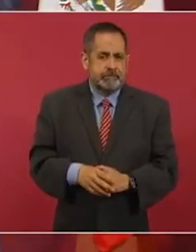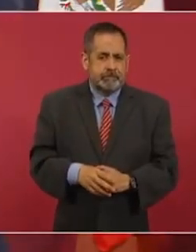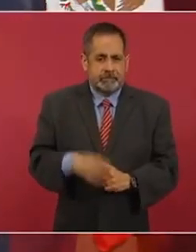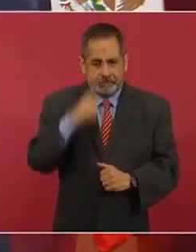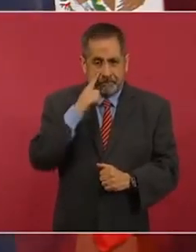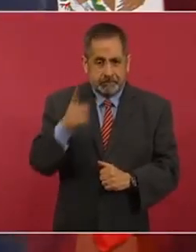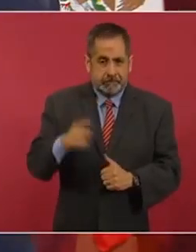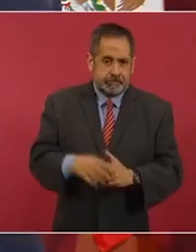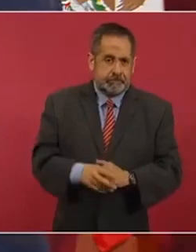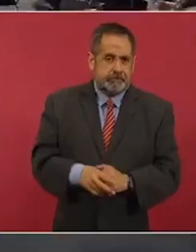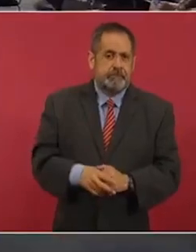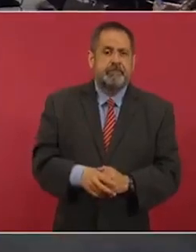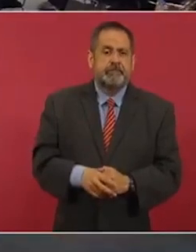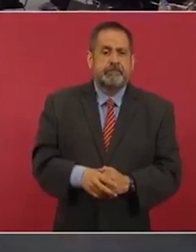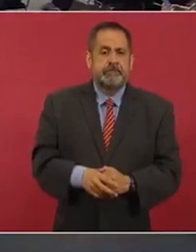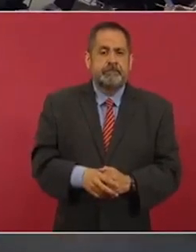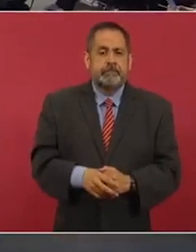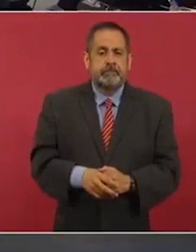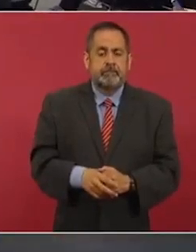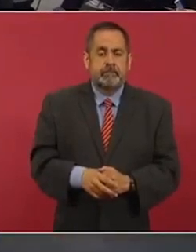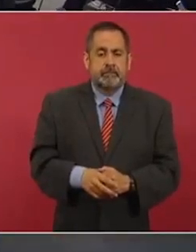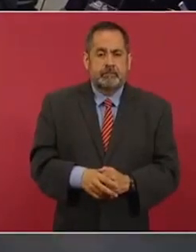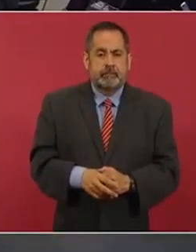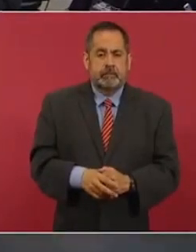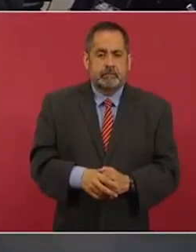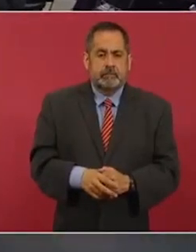Pero miren lo que